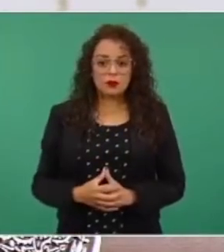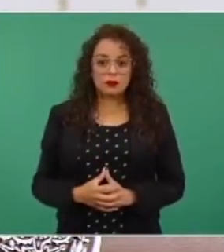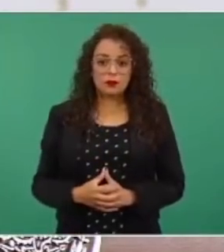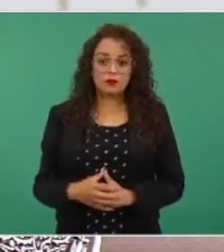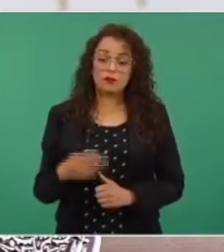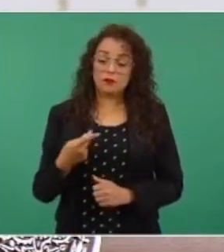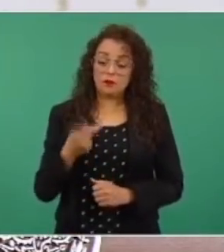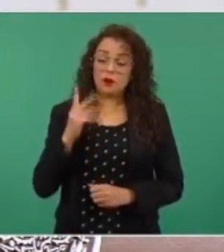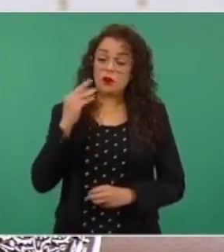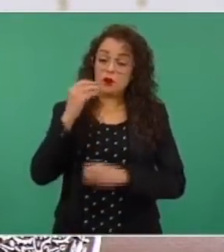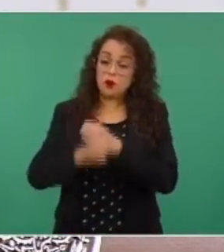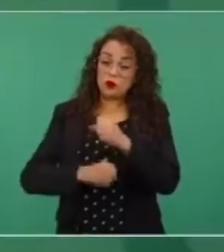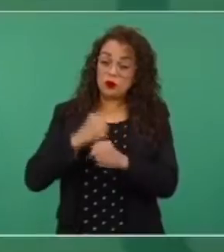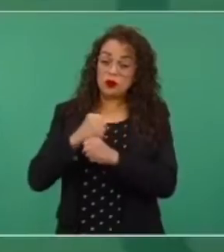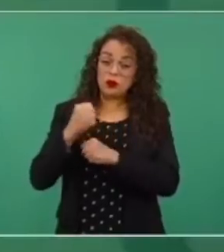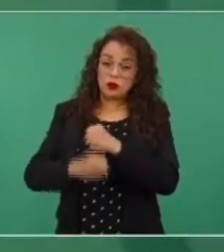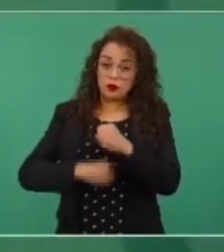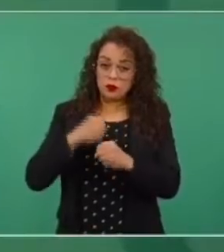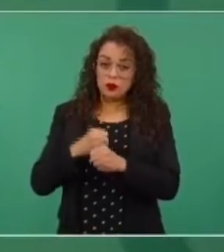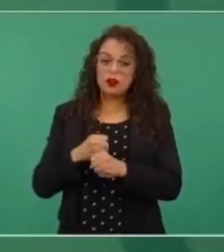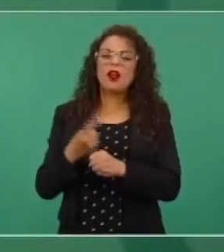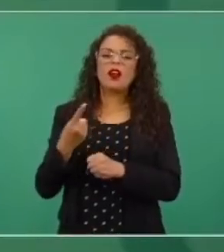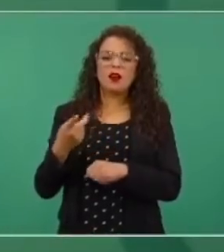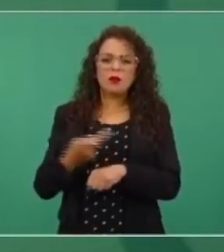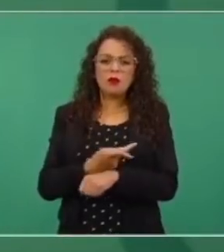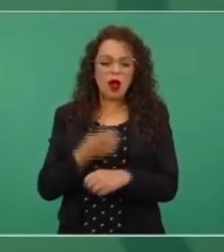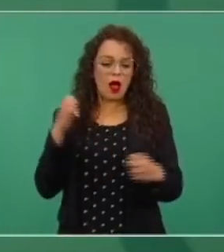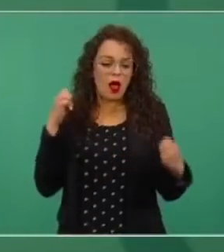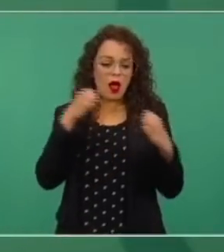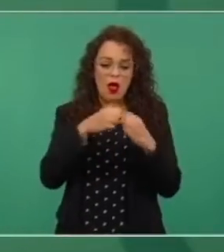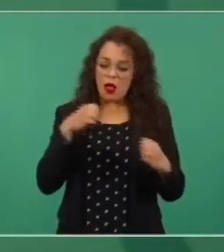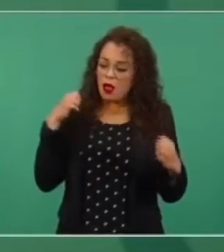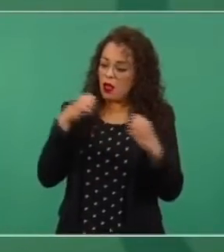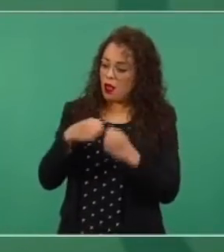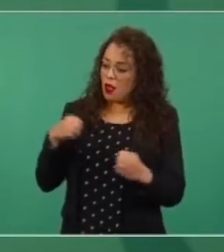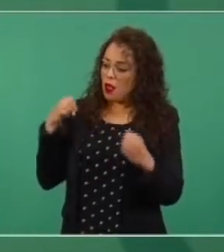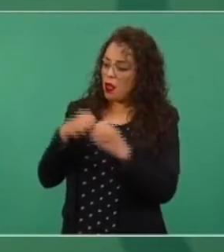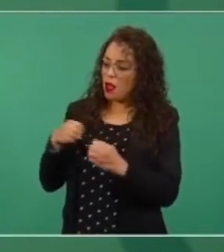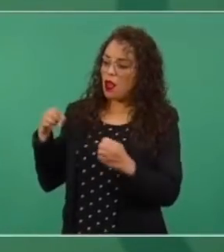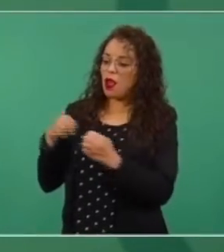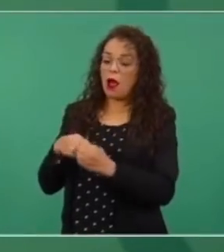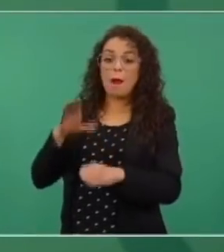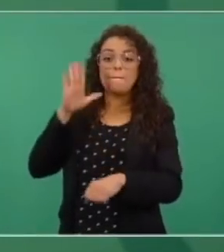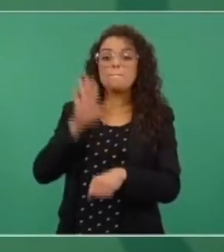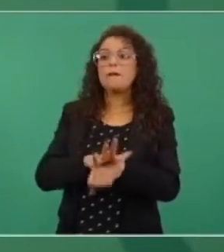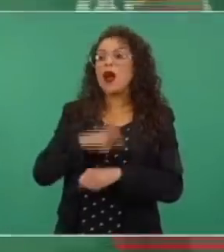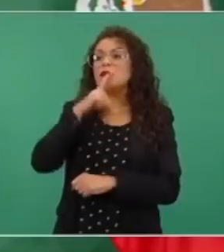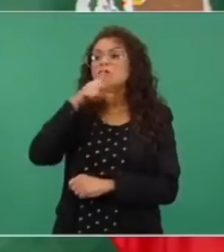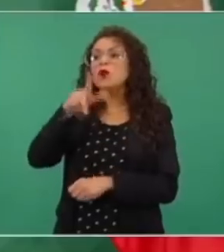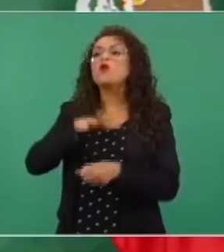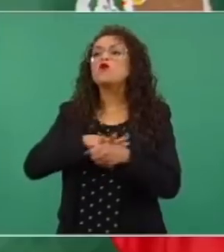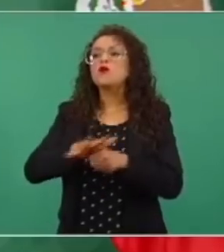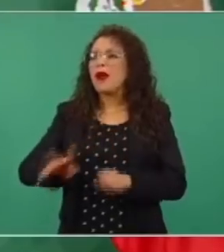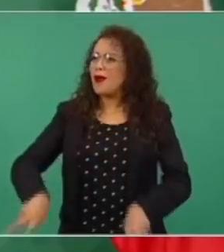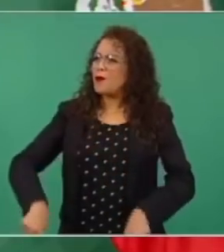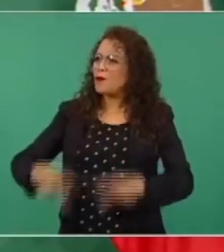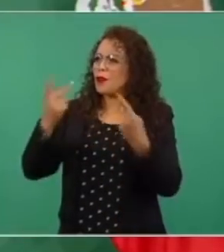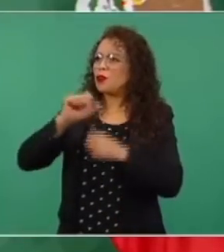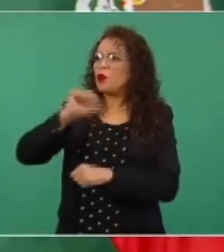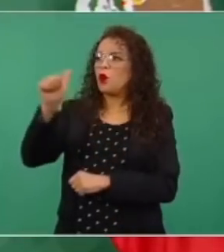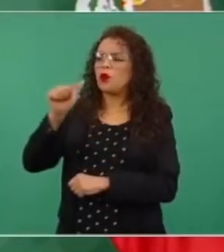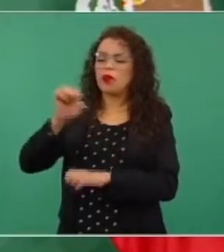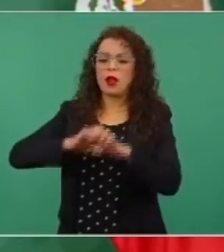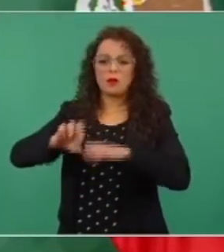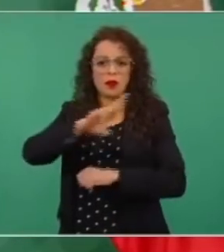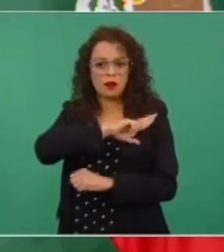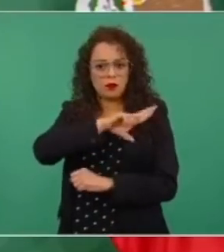engañaron durante mucho tiempo de que lo mejor era privatizar, y busquen en